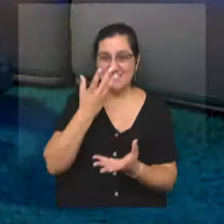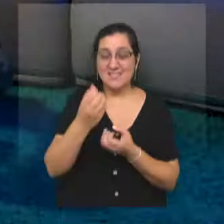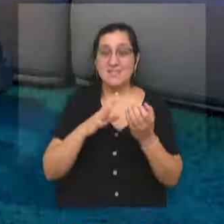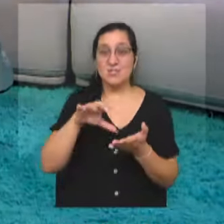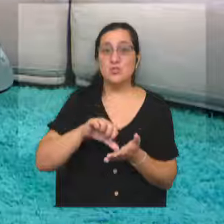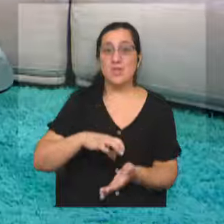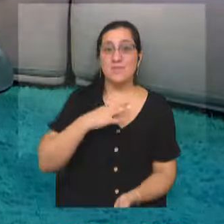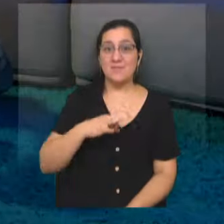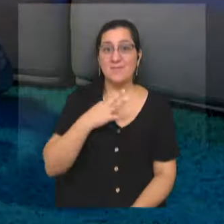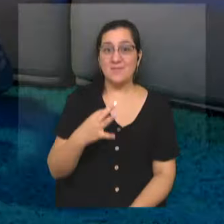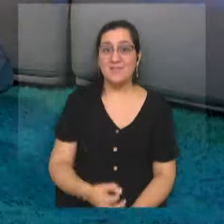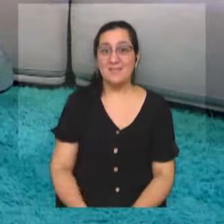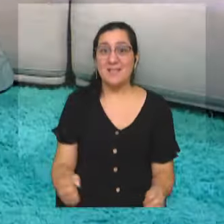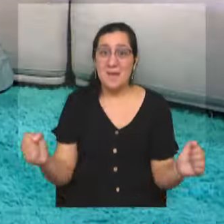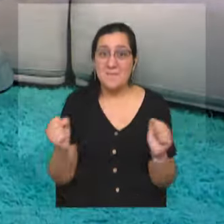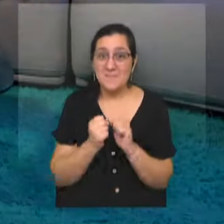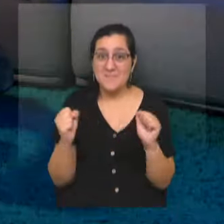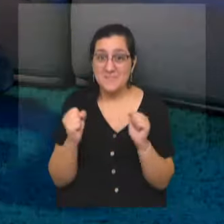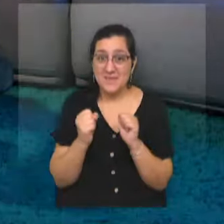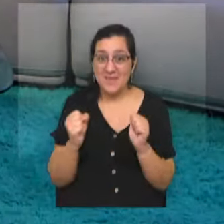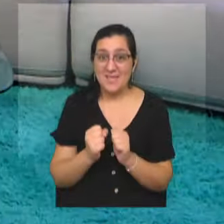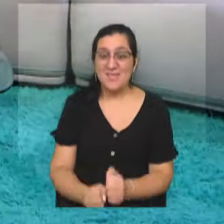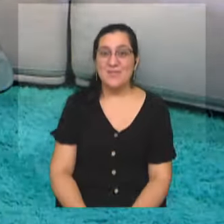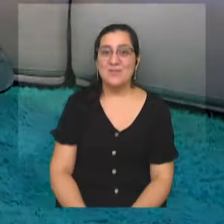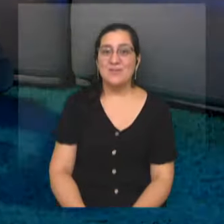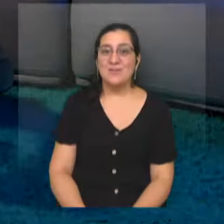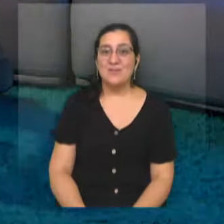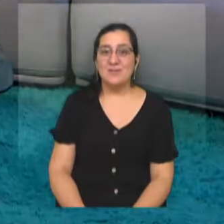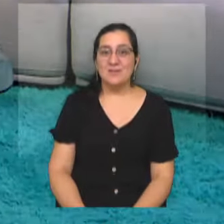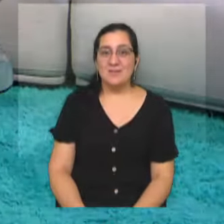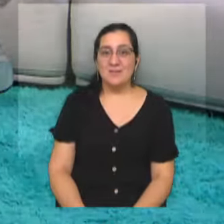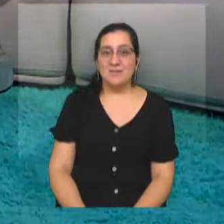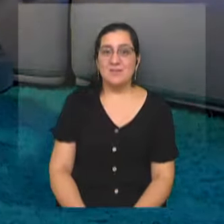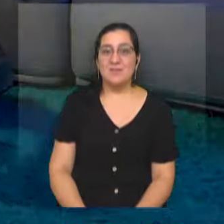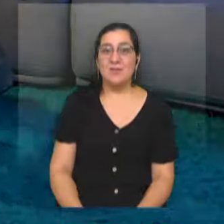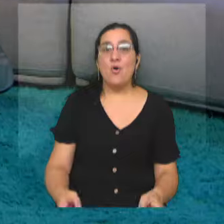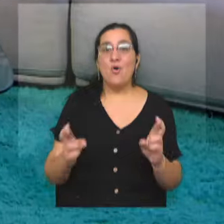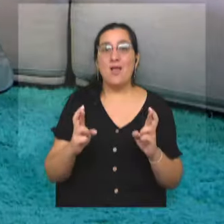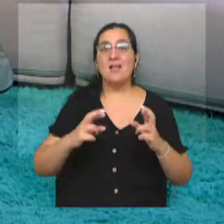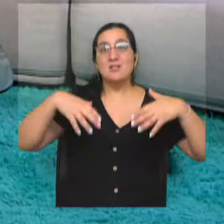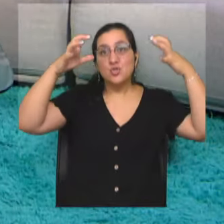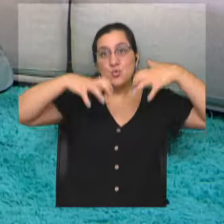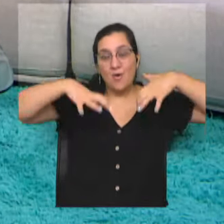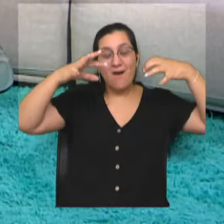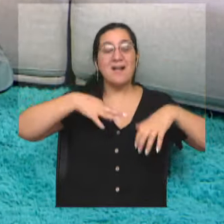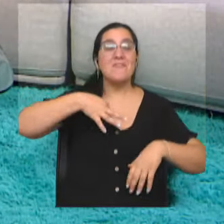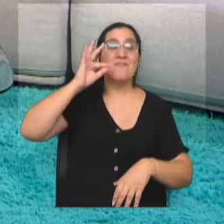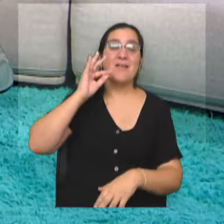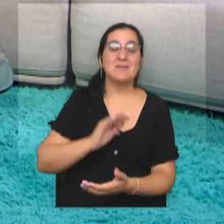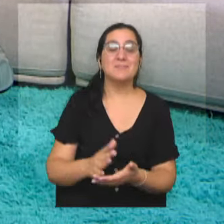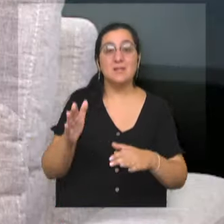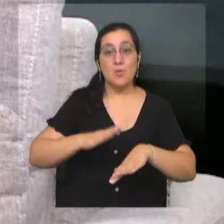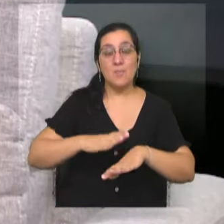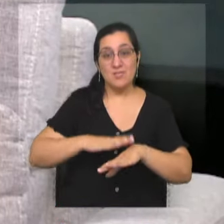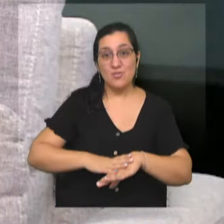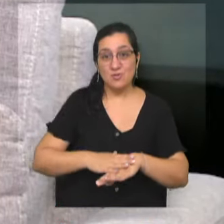Se te fue la alegría. Qué miedo. Veníamos del bailongo, ahora... Ojalá que yo a café, JP tomando un café y bueno, el momento de la descarga. Sí.